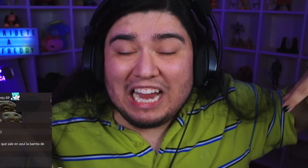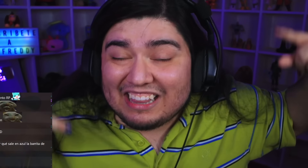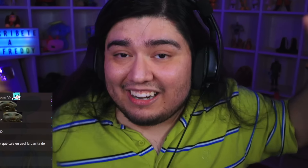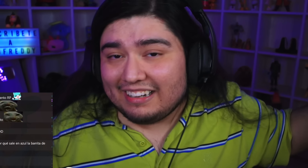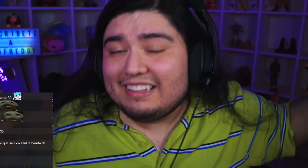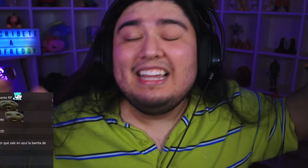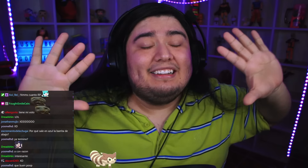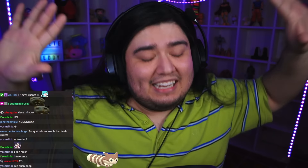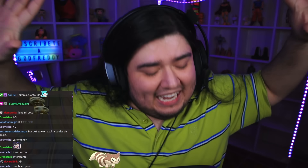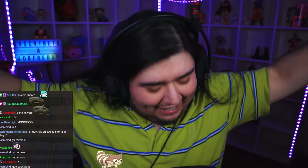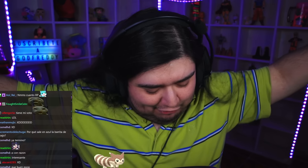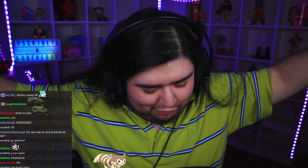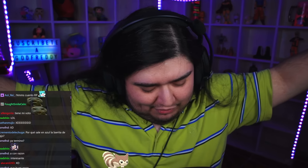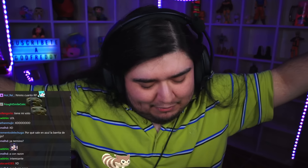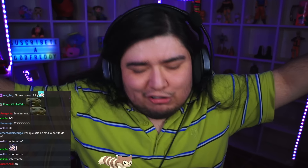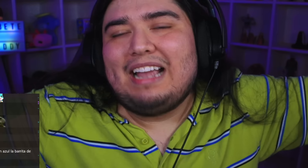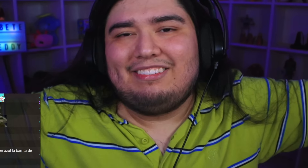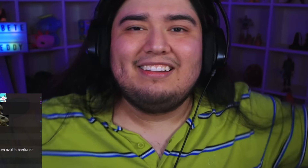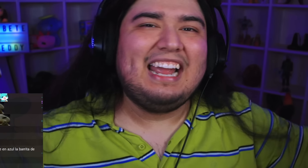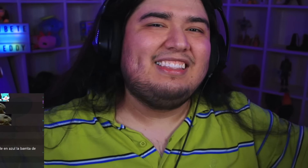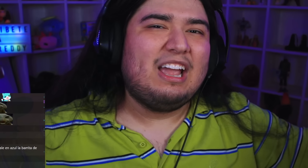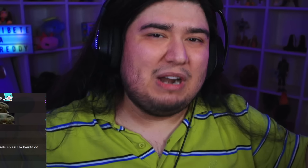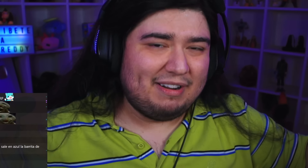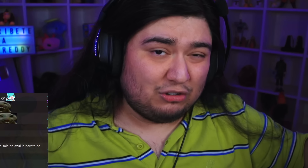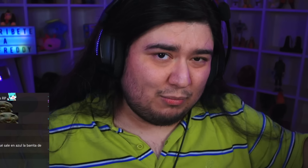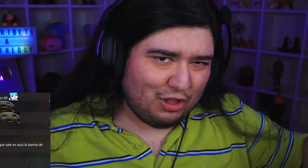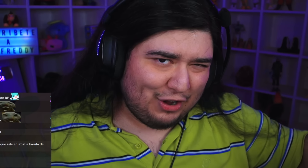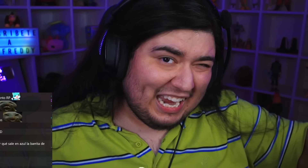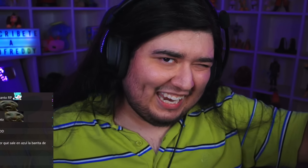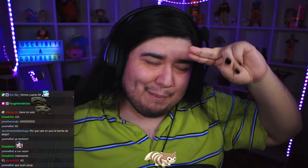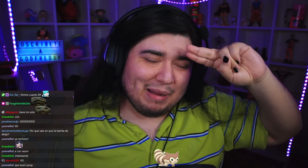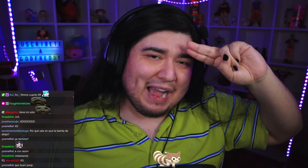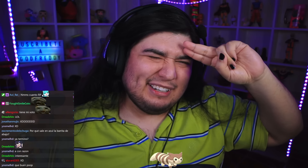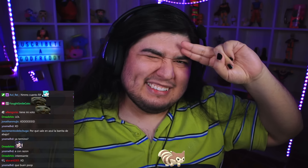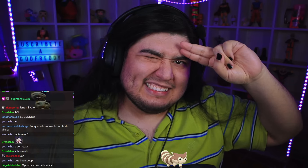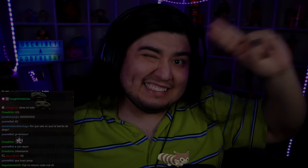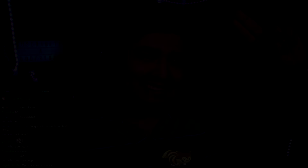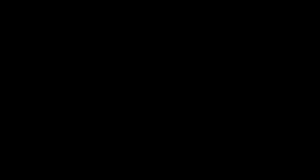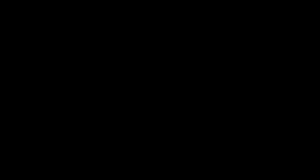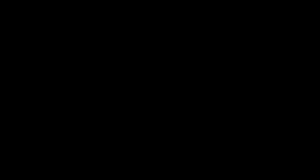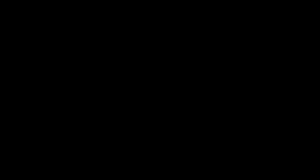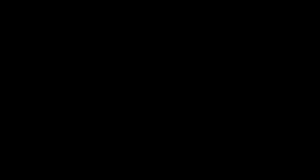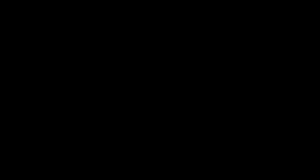uno muy interesante. Así que eso, nos vemos, hasta la siguiente. Un abrazo a todo el mundo y bye bye.